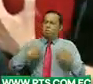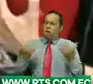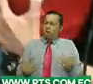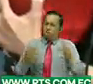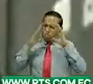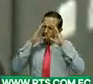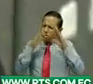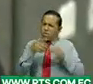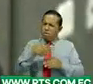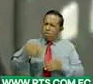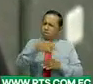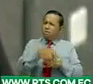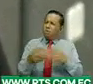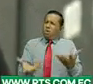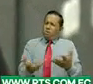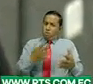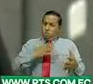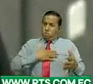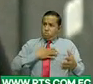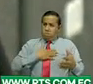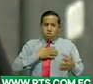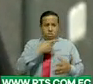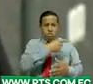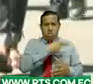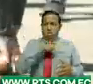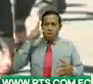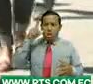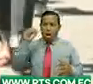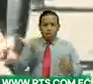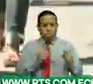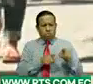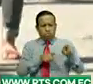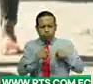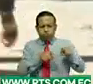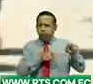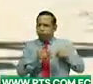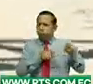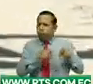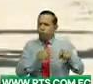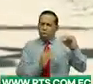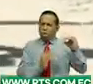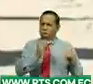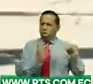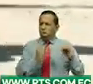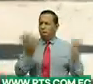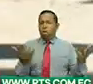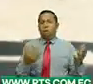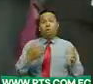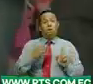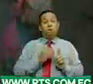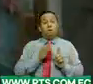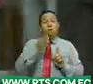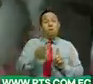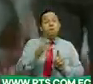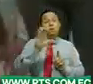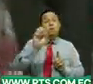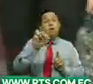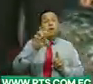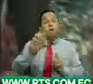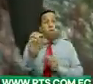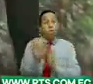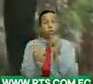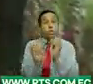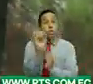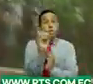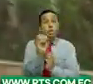pues hay una estrecha diferencia entre él y el candidato Lasso. Por eso llegó hasta el CNE a pedir transparencia, porque dice,